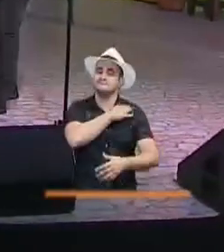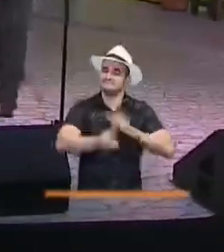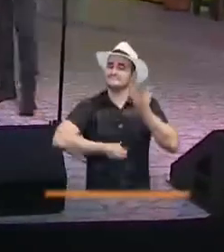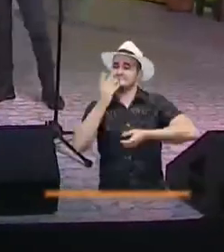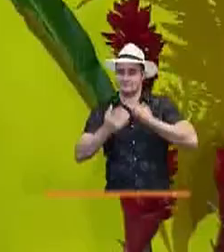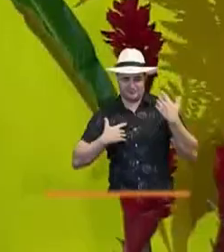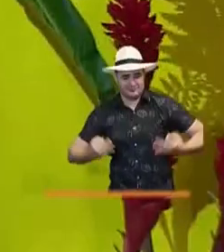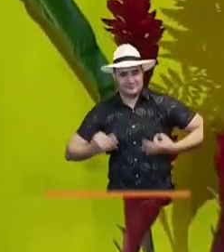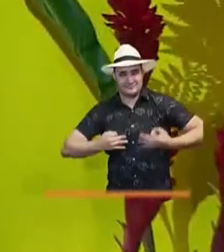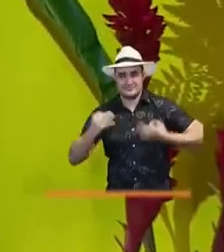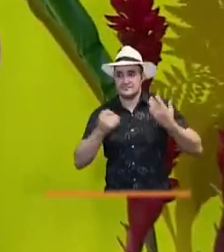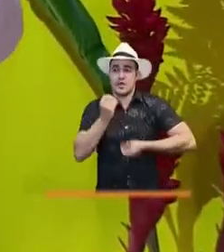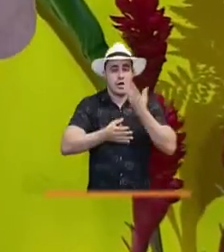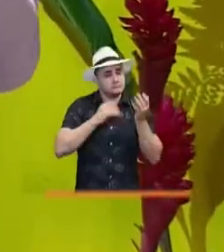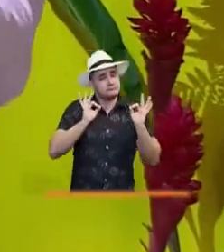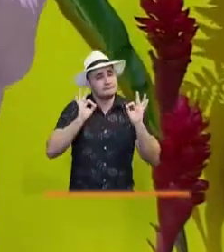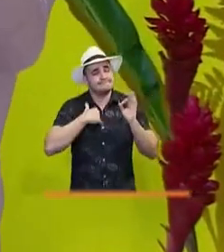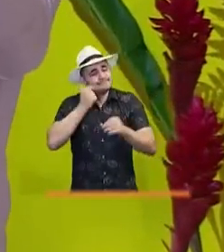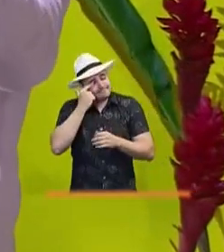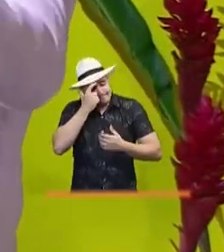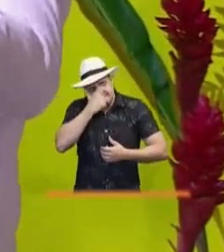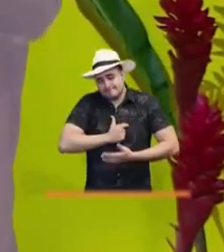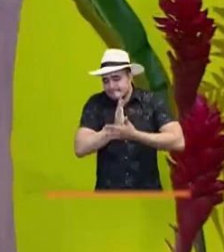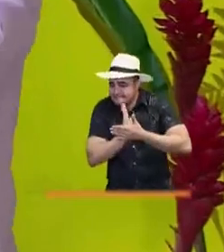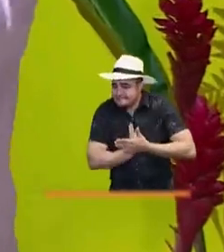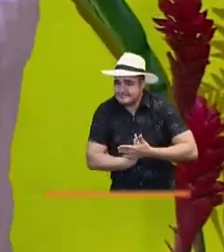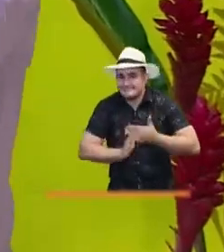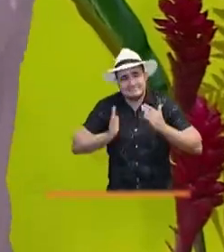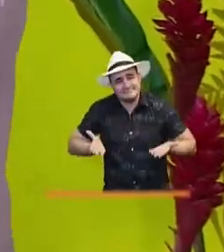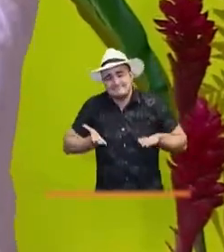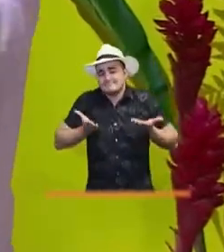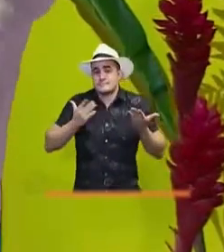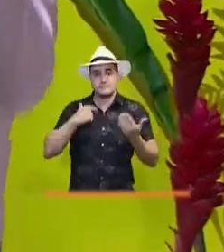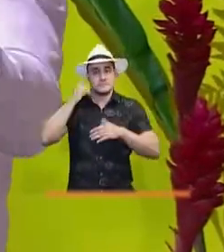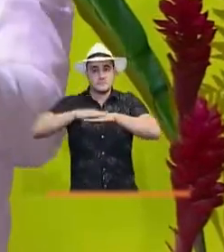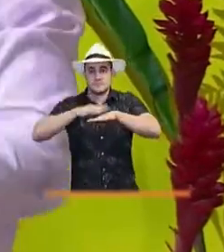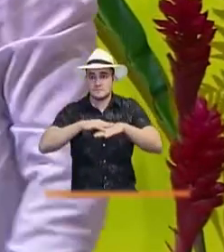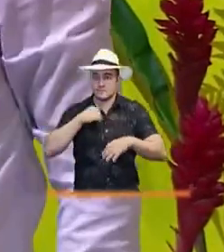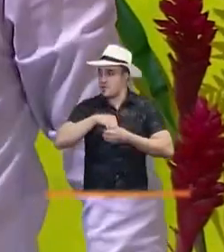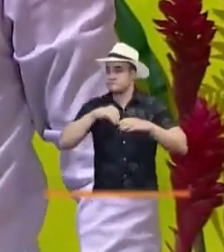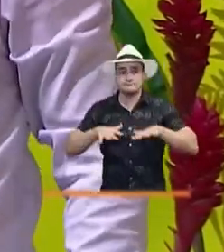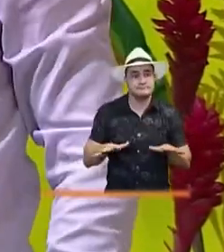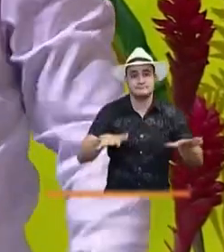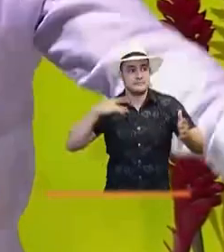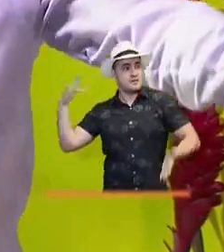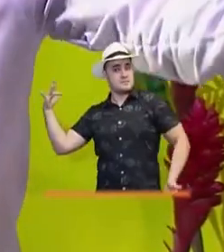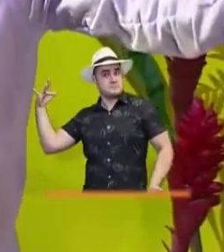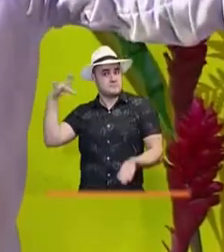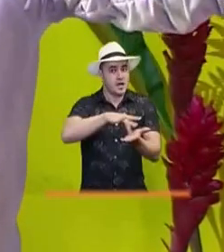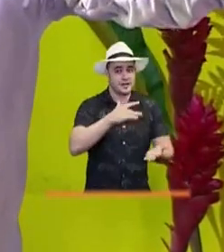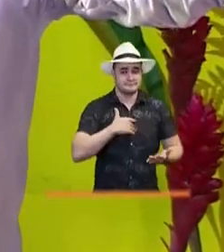trovador y un humilde ser humano, que ya estando en esta instancia,